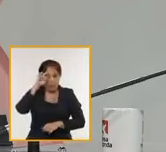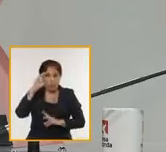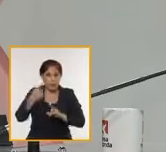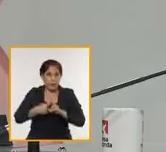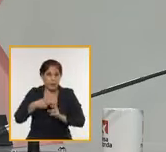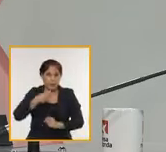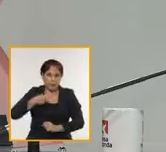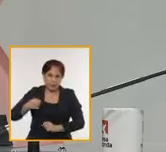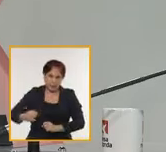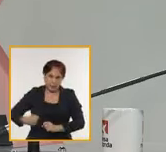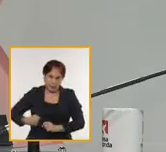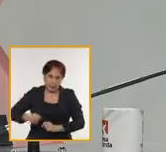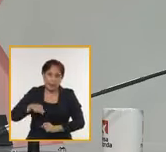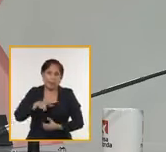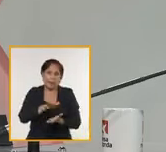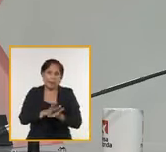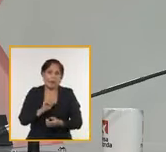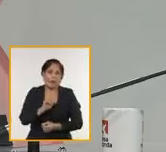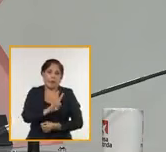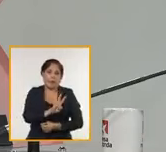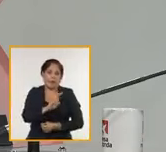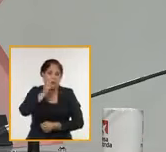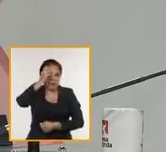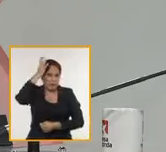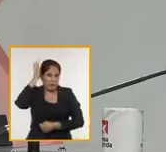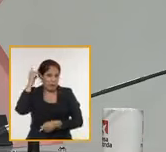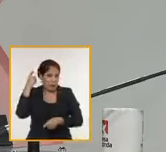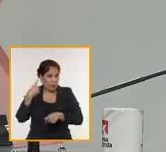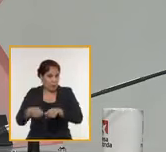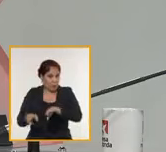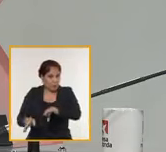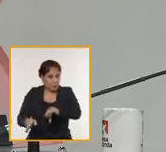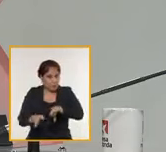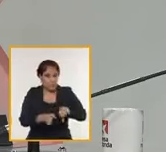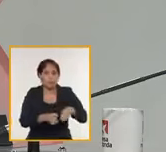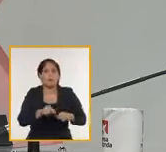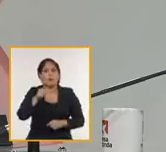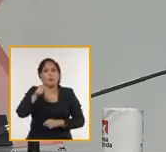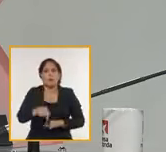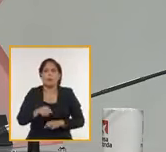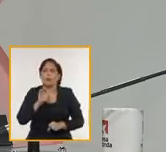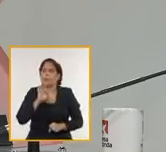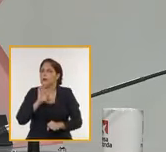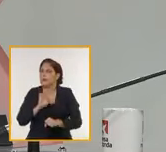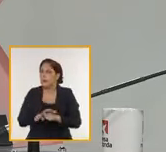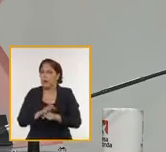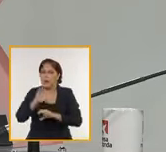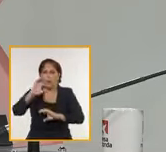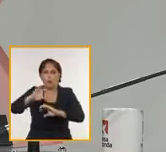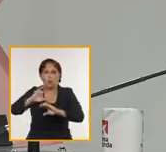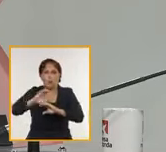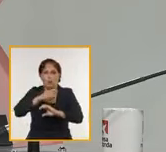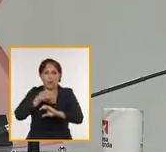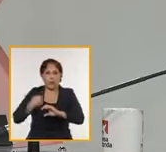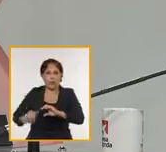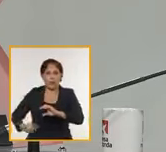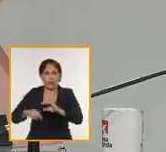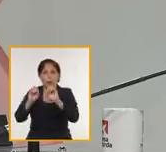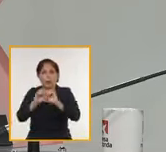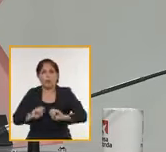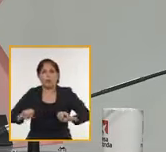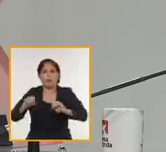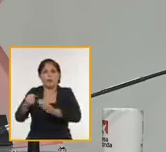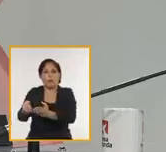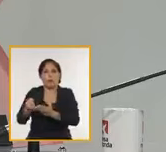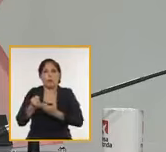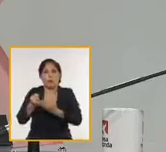nos ocupan, los temas que nos ocupan hoy en la mesa redonda, y como les dije al inicio, vamos a comenzar con esta cumbre en China de la Organización de